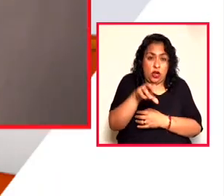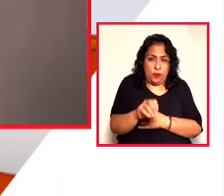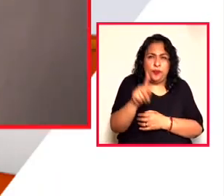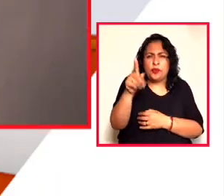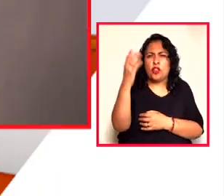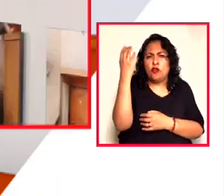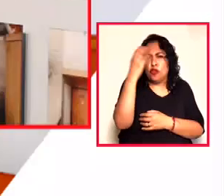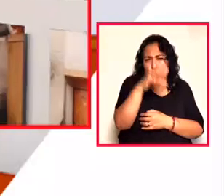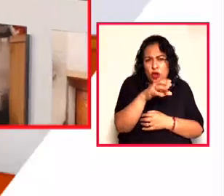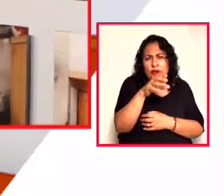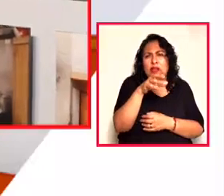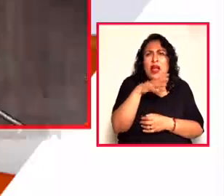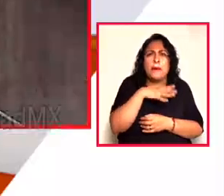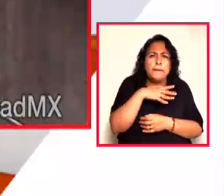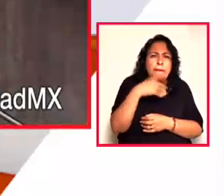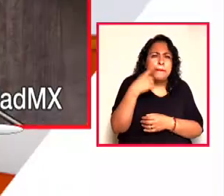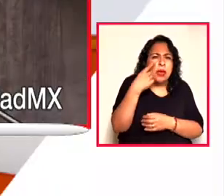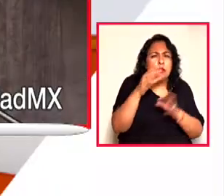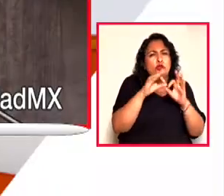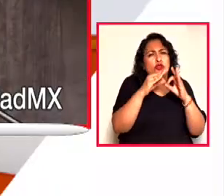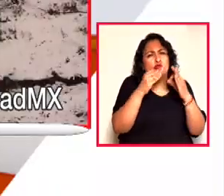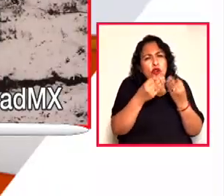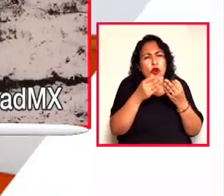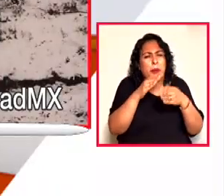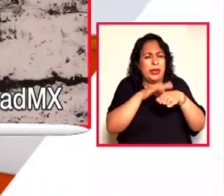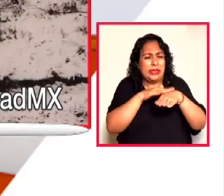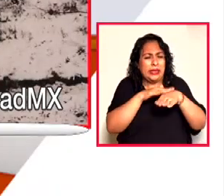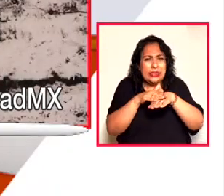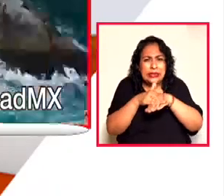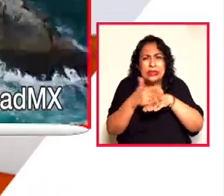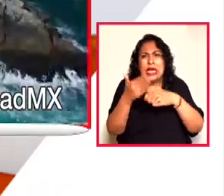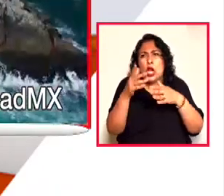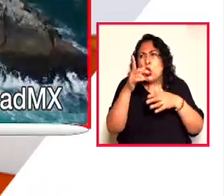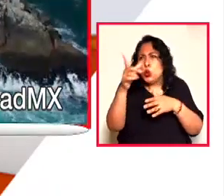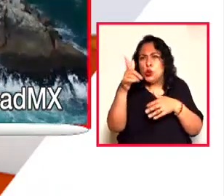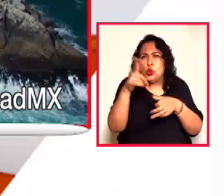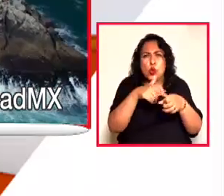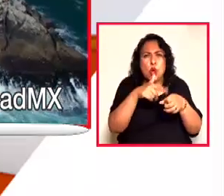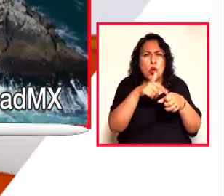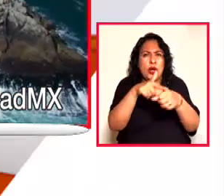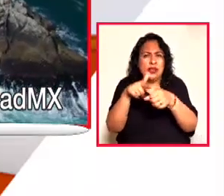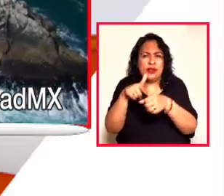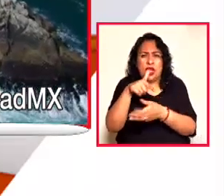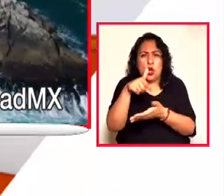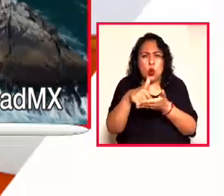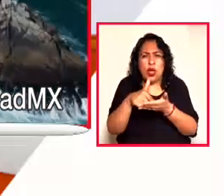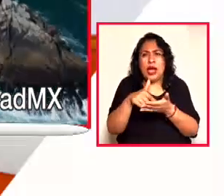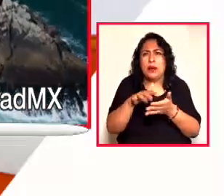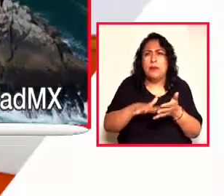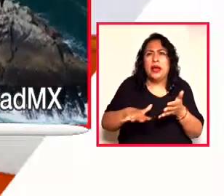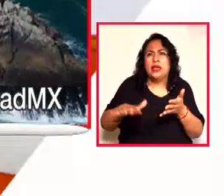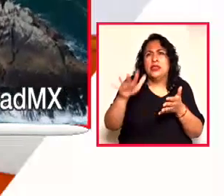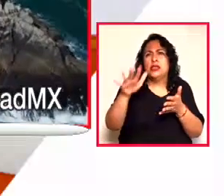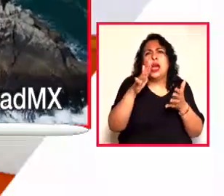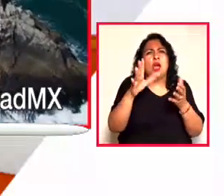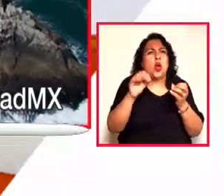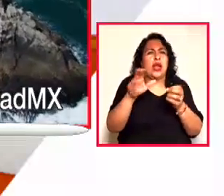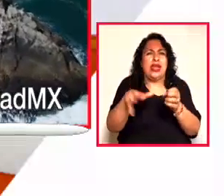ciernen sobre detalles, formas, texturas, luces y colores en espacios, paisajes o ambientes naturales.